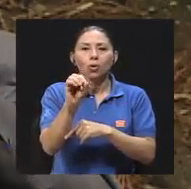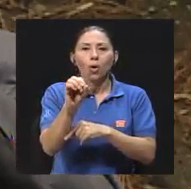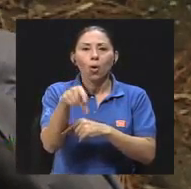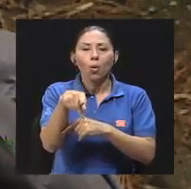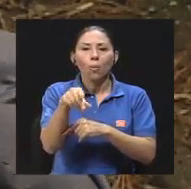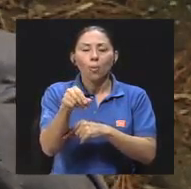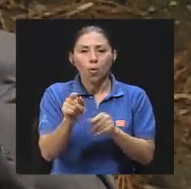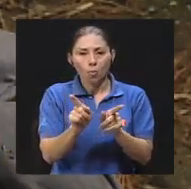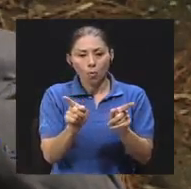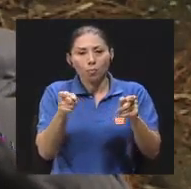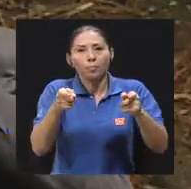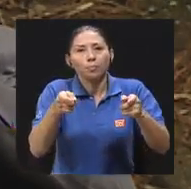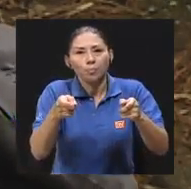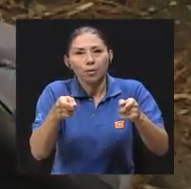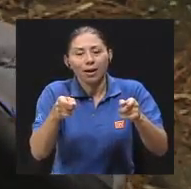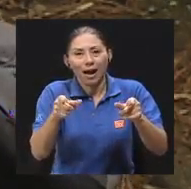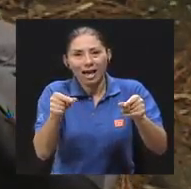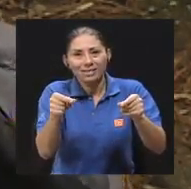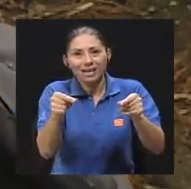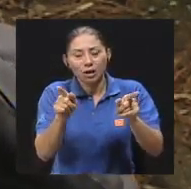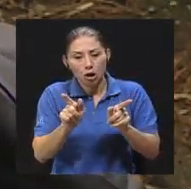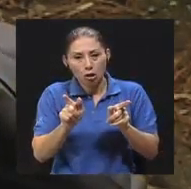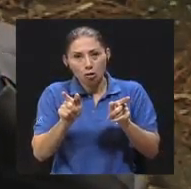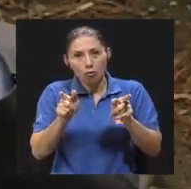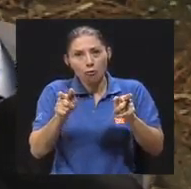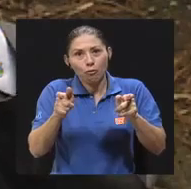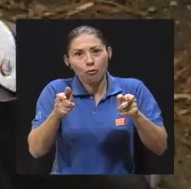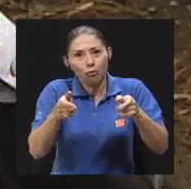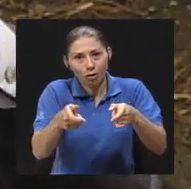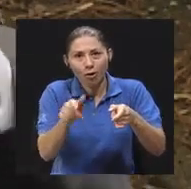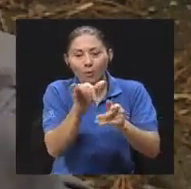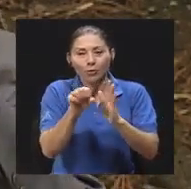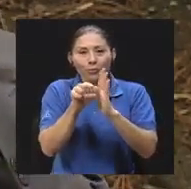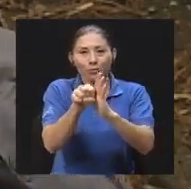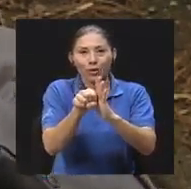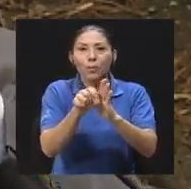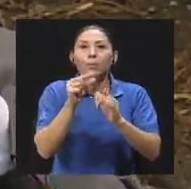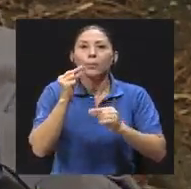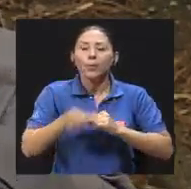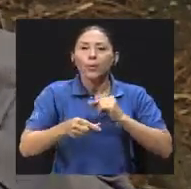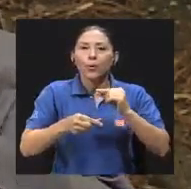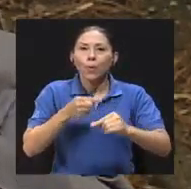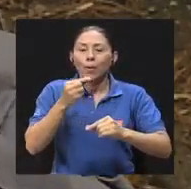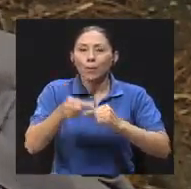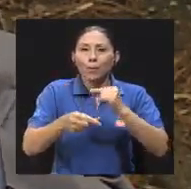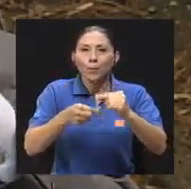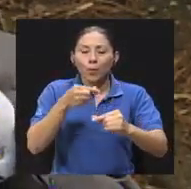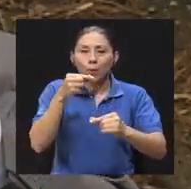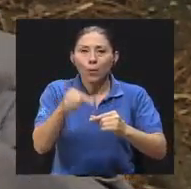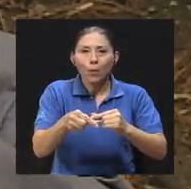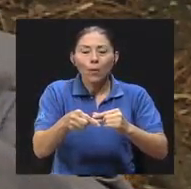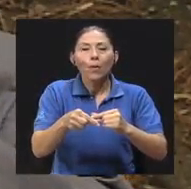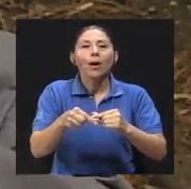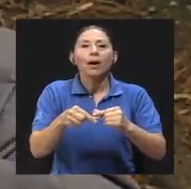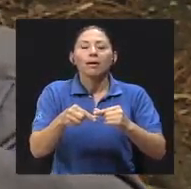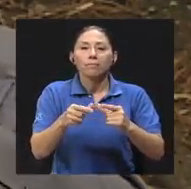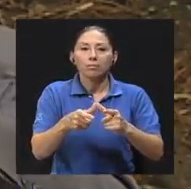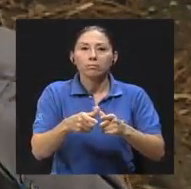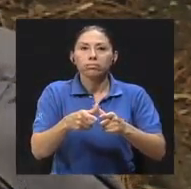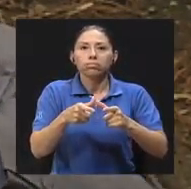que va abriendo así, entonces ahí es donde va, poco a poco va creciendo, no solamente dentro del órgano, sino que